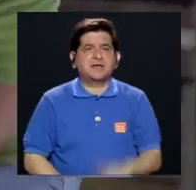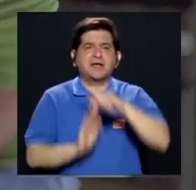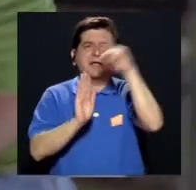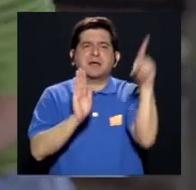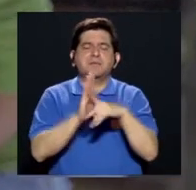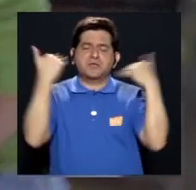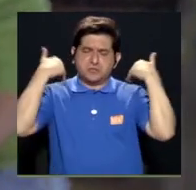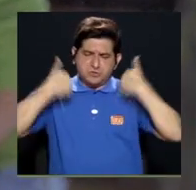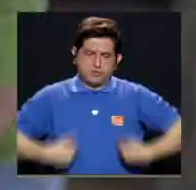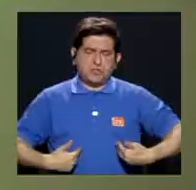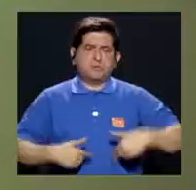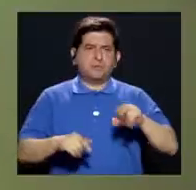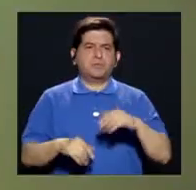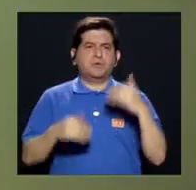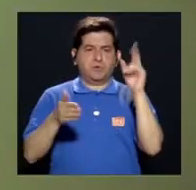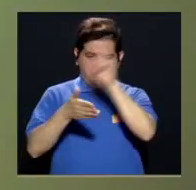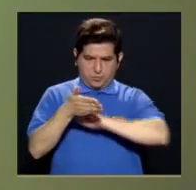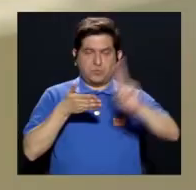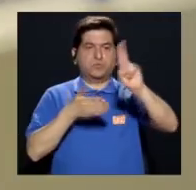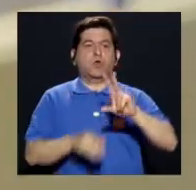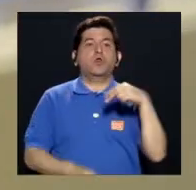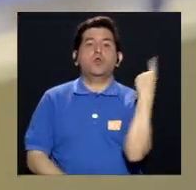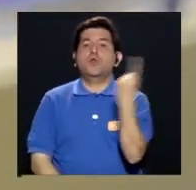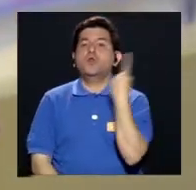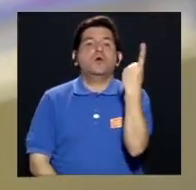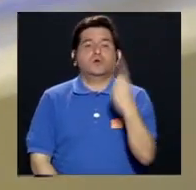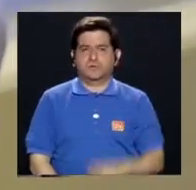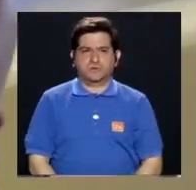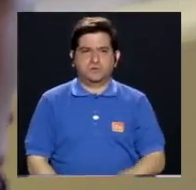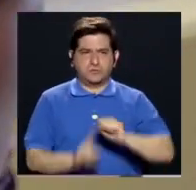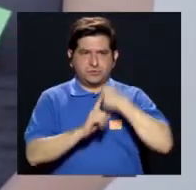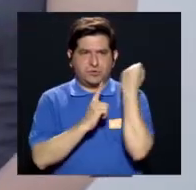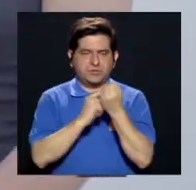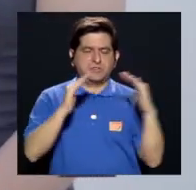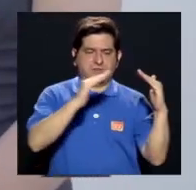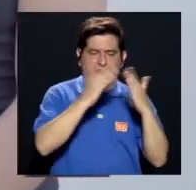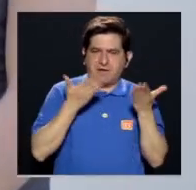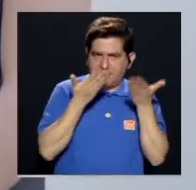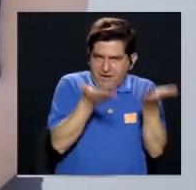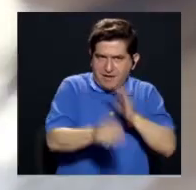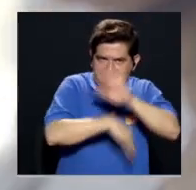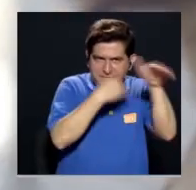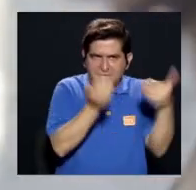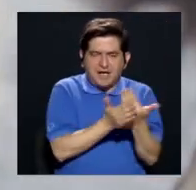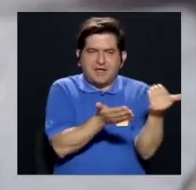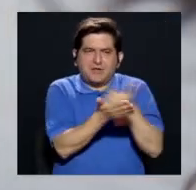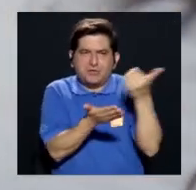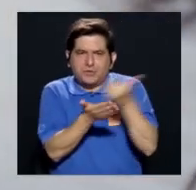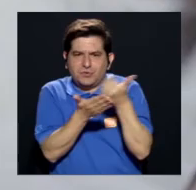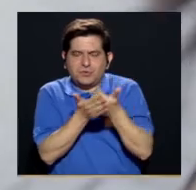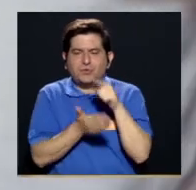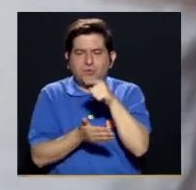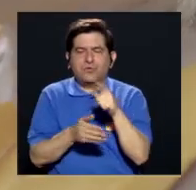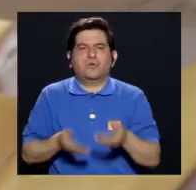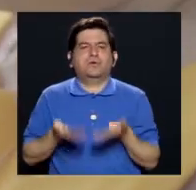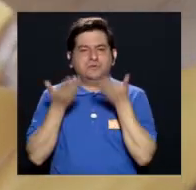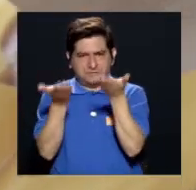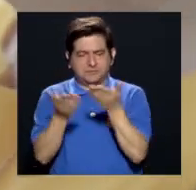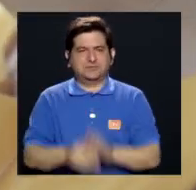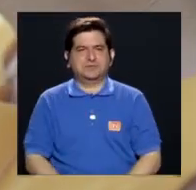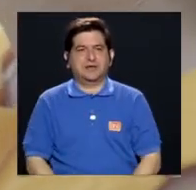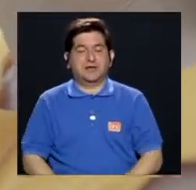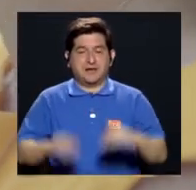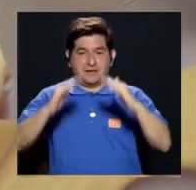principio humanista de la universidad. No solo en su condición de alojamiento, sino en todos los recursos que se le dan a él para que